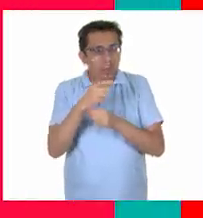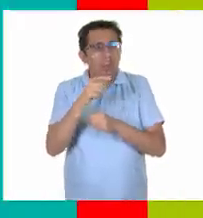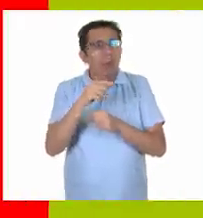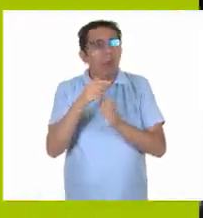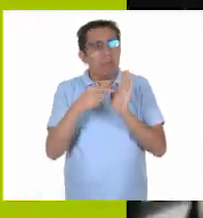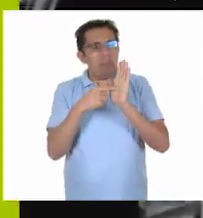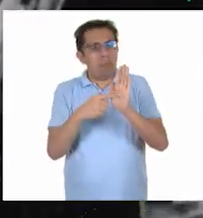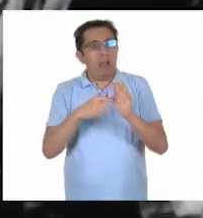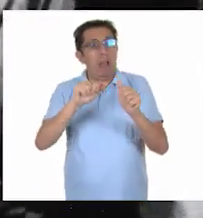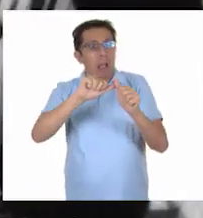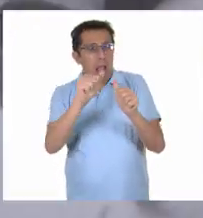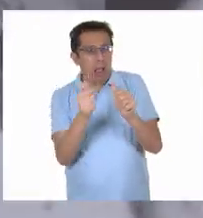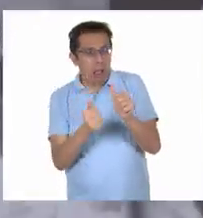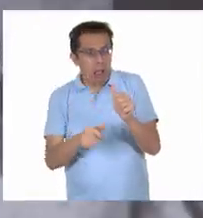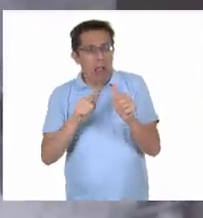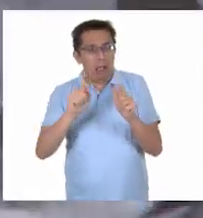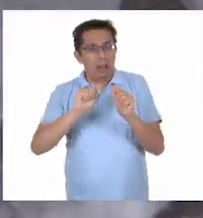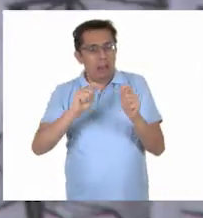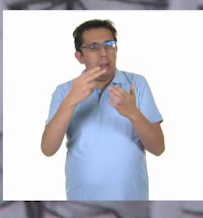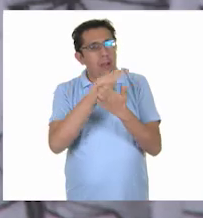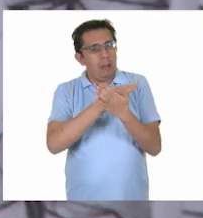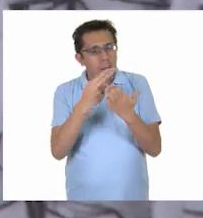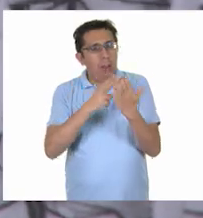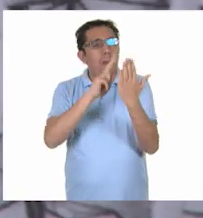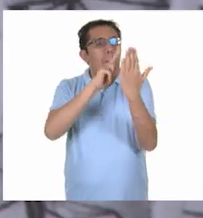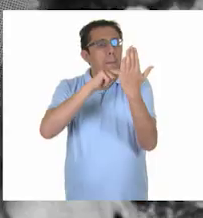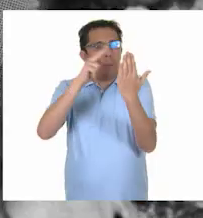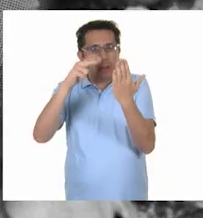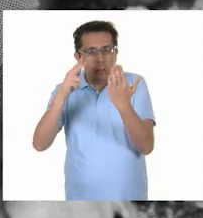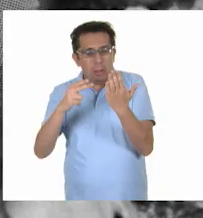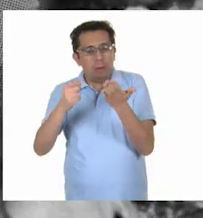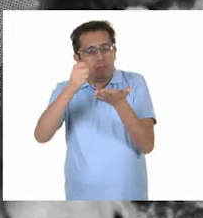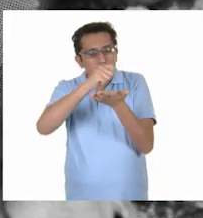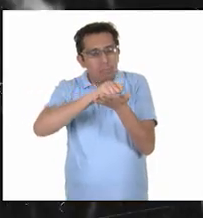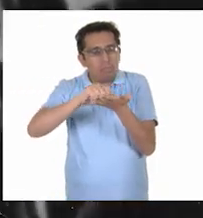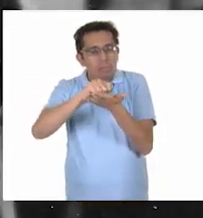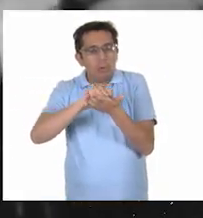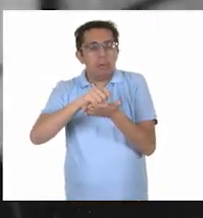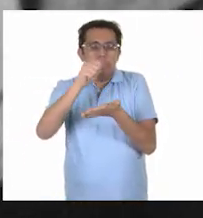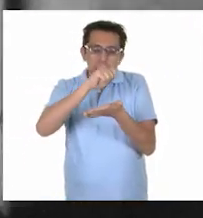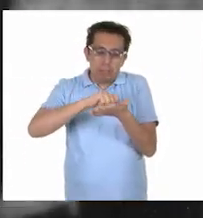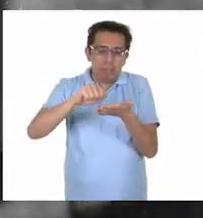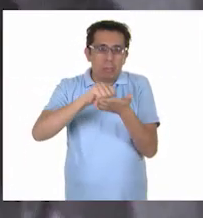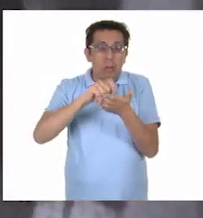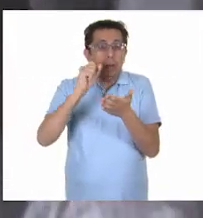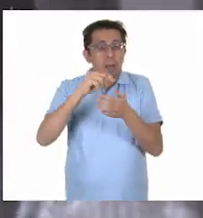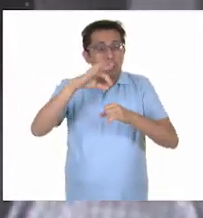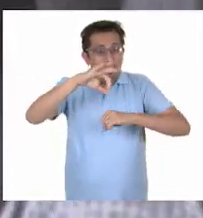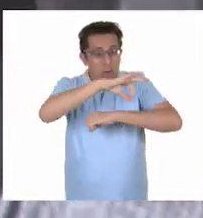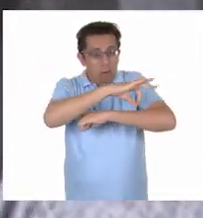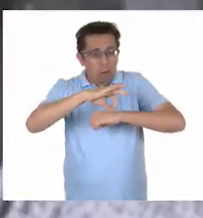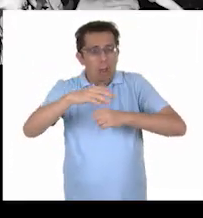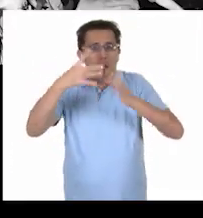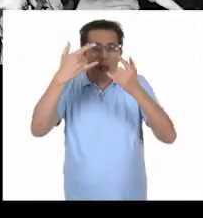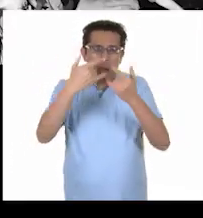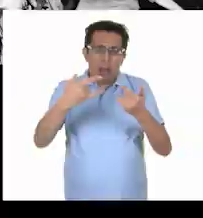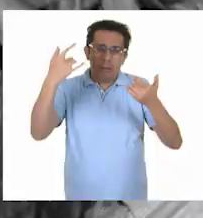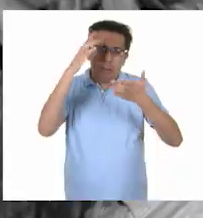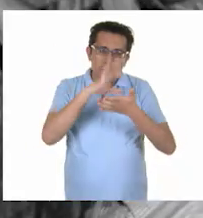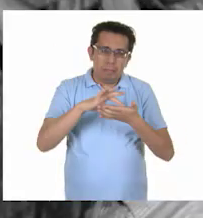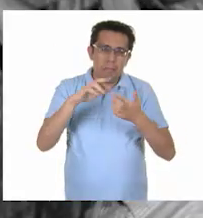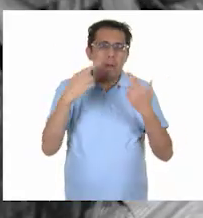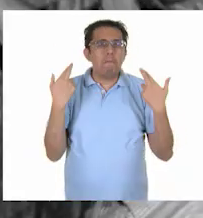tlaxcalteca, dibujante, pintor, grabador, escritor, arquitecto, cronista,